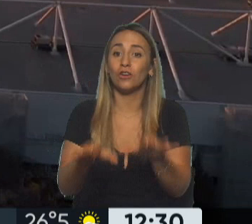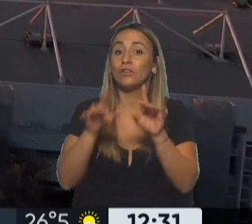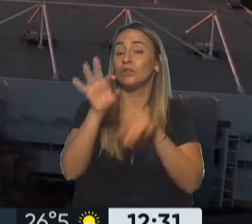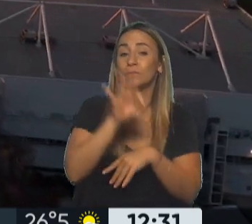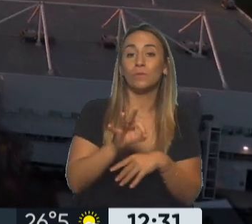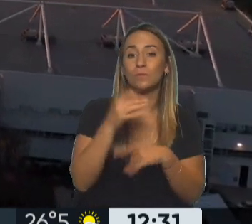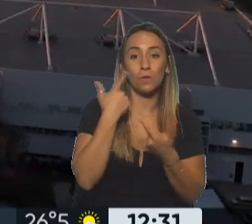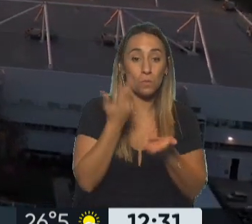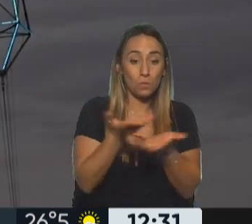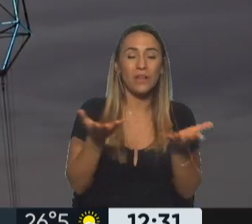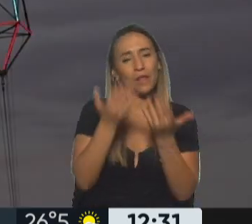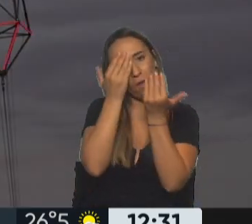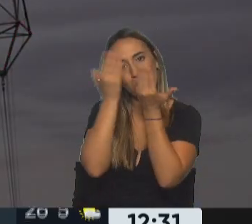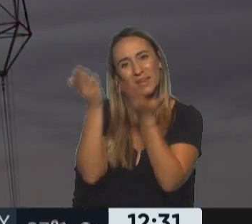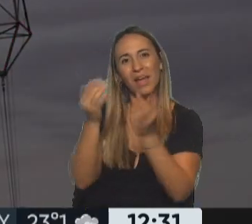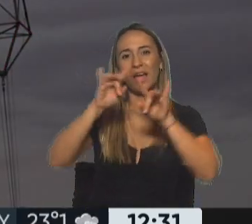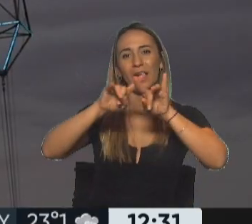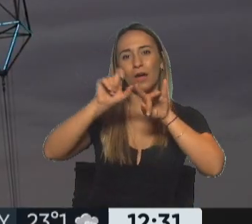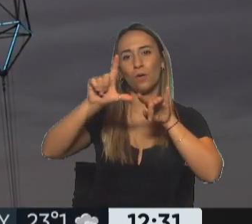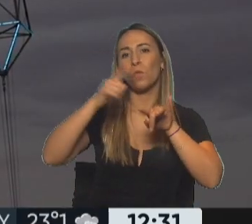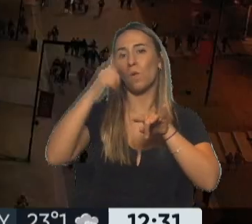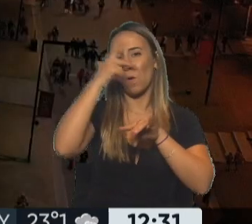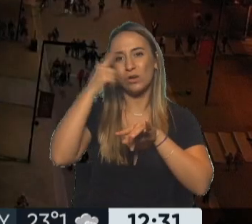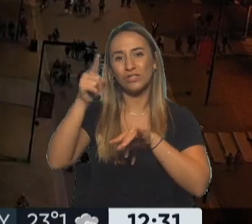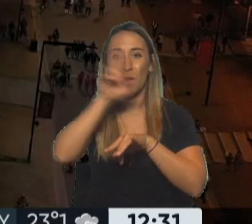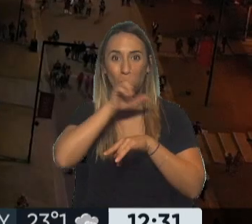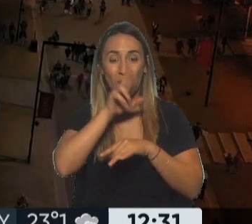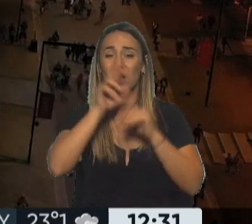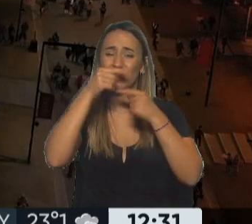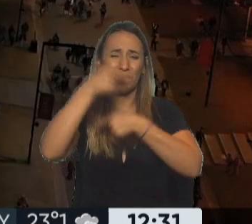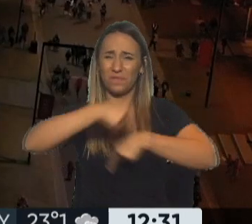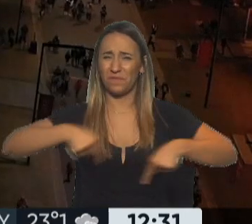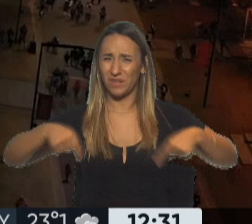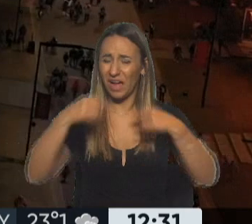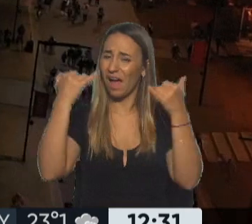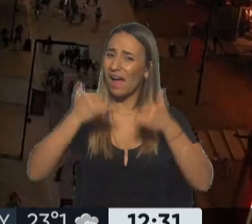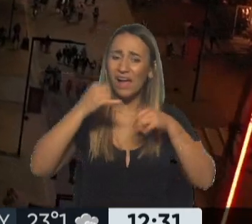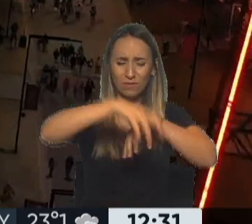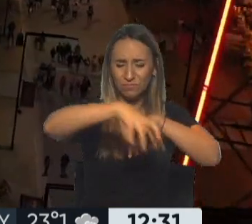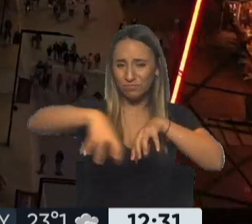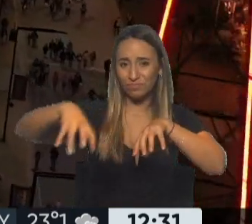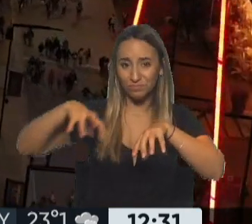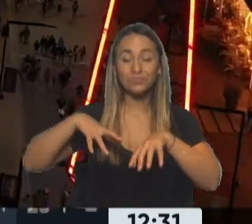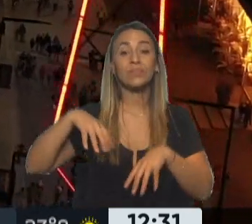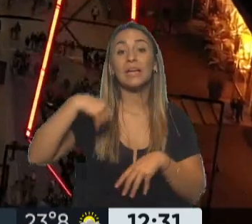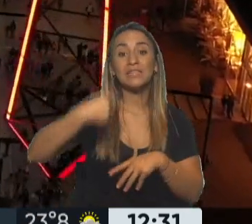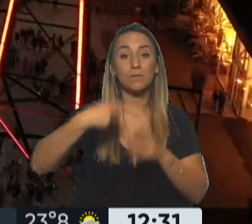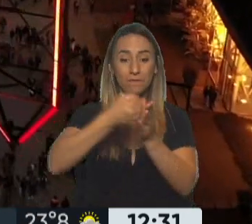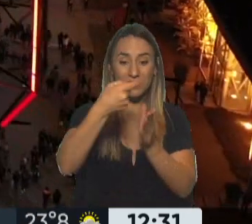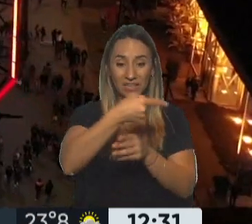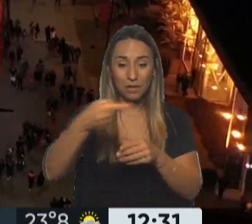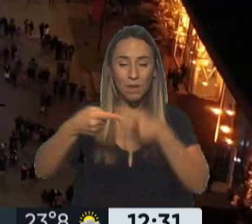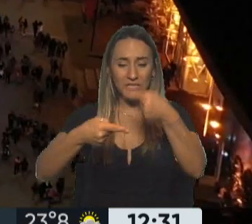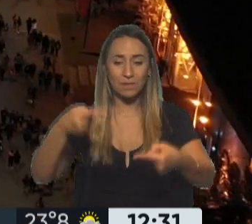participativa en homenaje a María Elena Walsh, Identidades sin Límites, la muestra Bichos y muchos más. Cada fin de semana Tecnópolis va a celebrar con